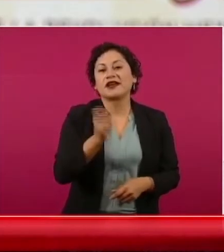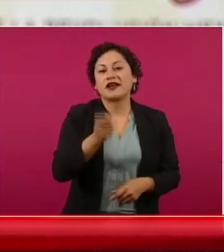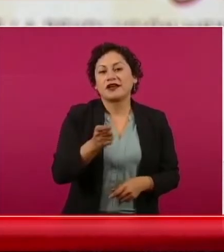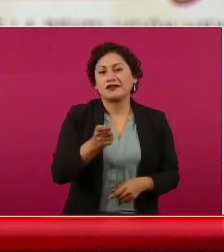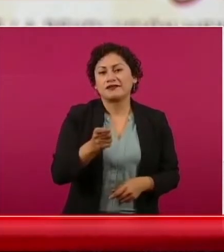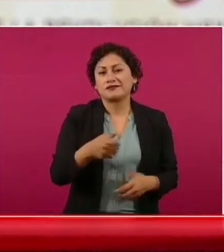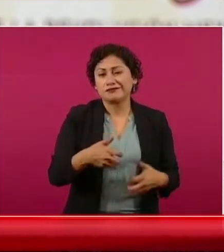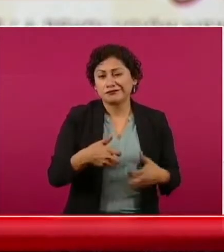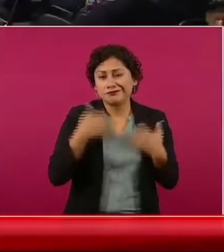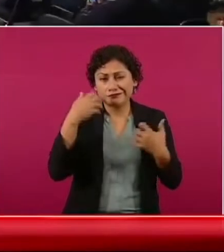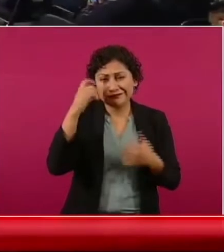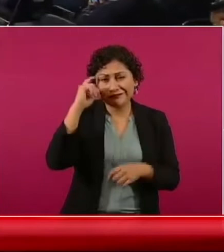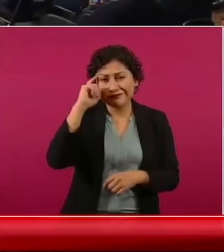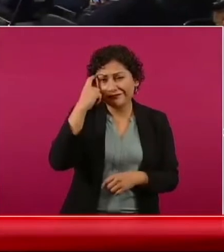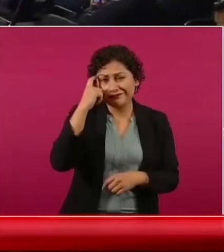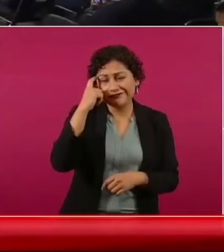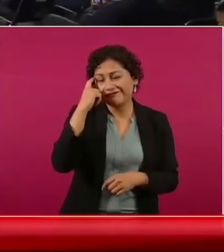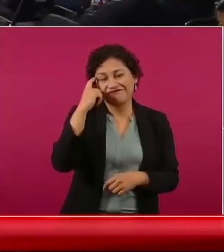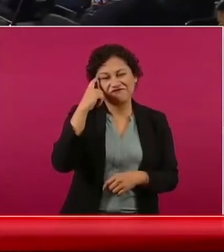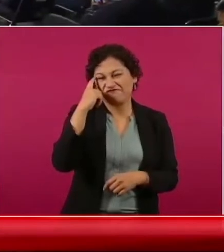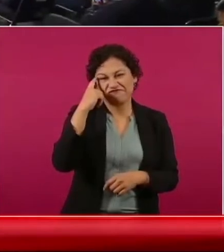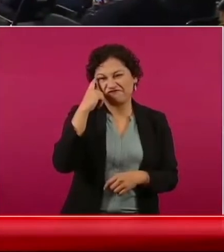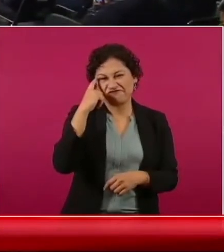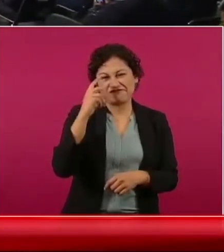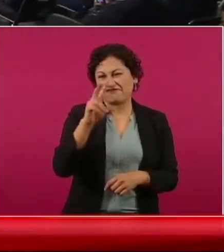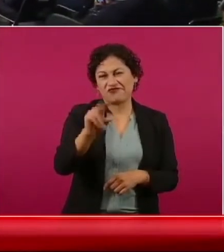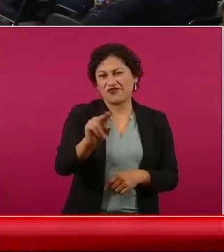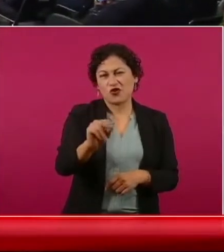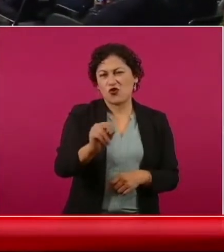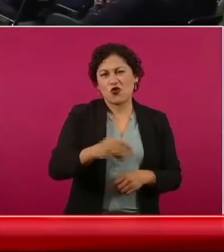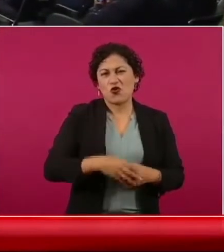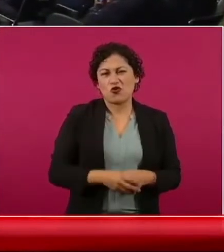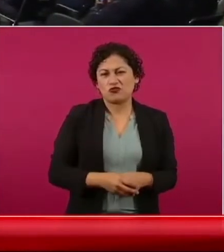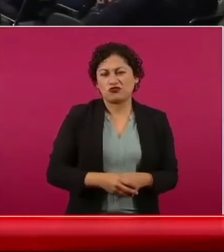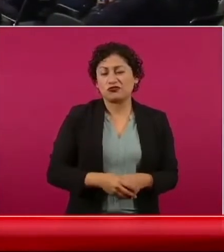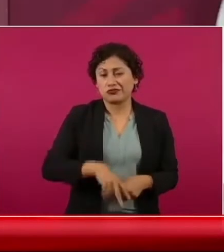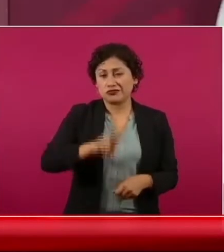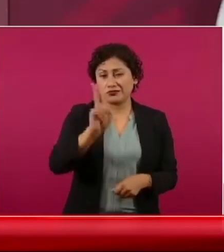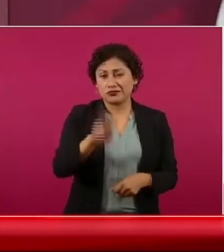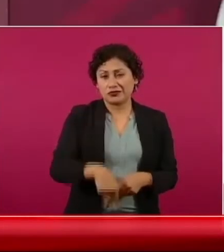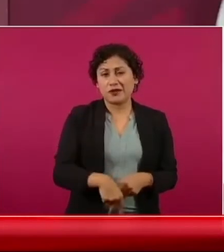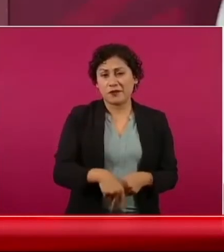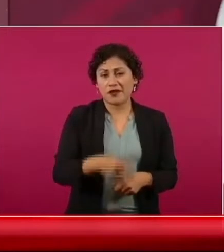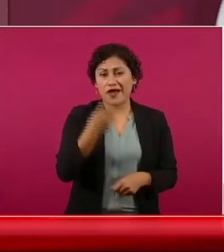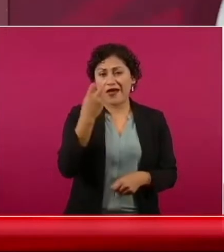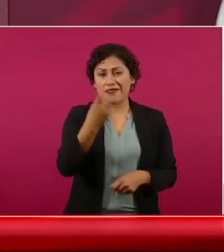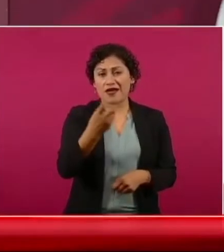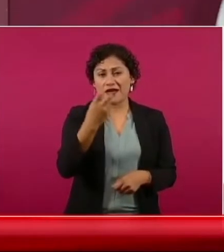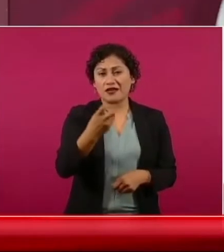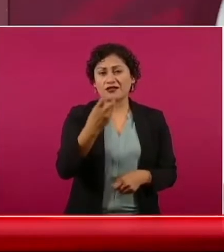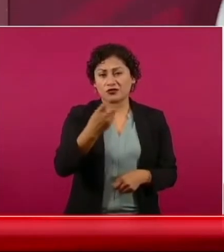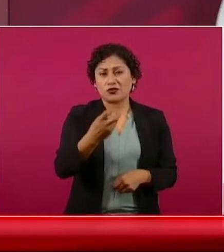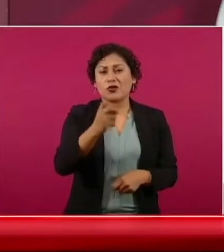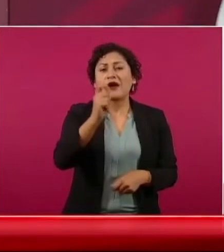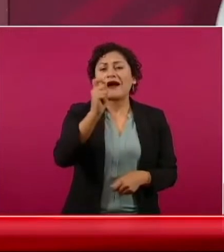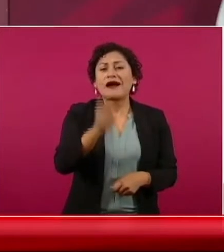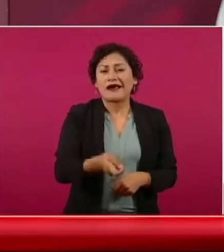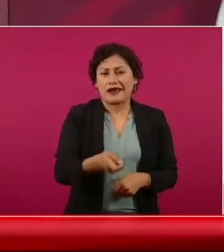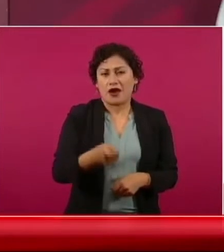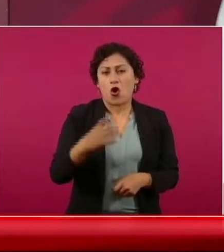enojo es un timbre de orgullo que esta gente